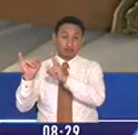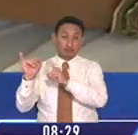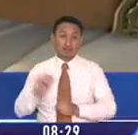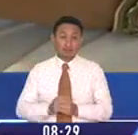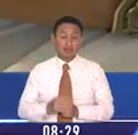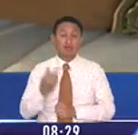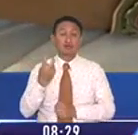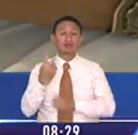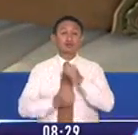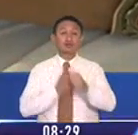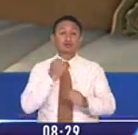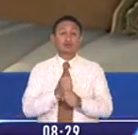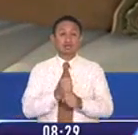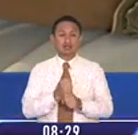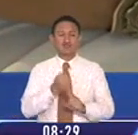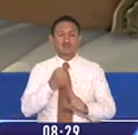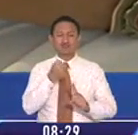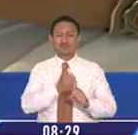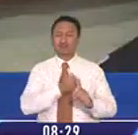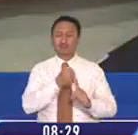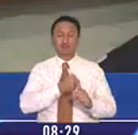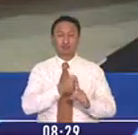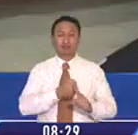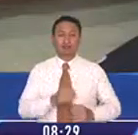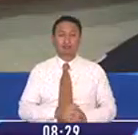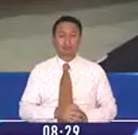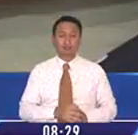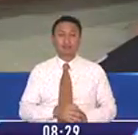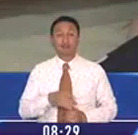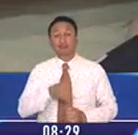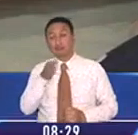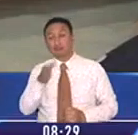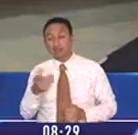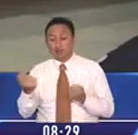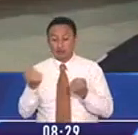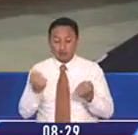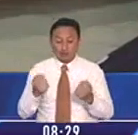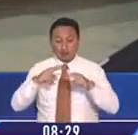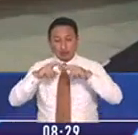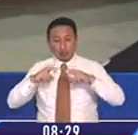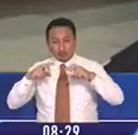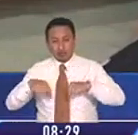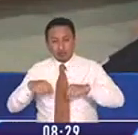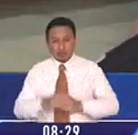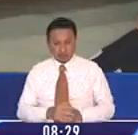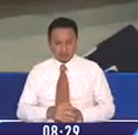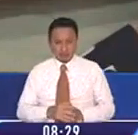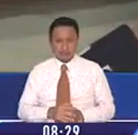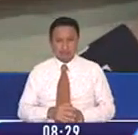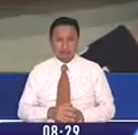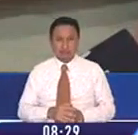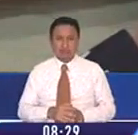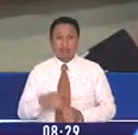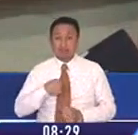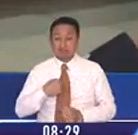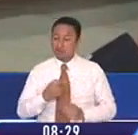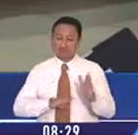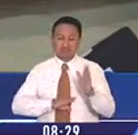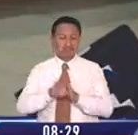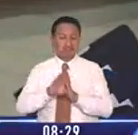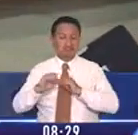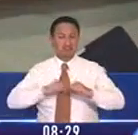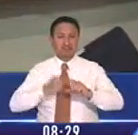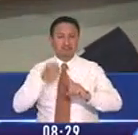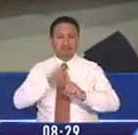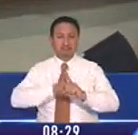años haciéndole frente a esta enfermedad. Sigo en remisiones, en controles, exámenes y consultas y sigo aquí luchando, siendo